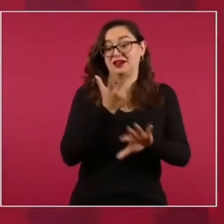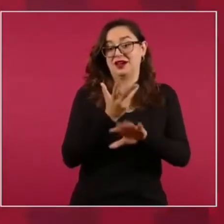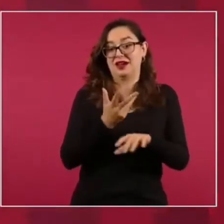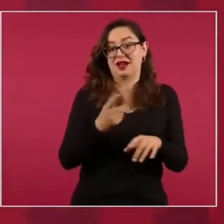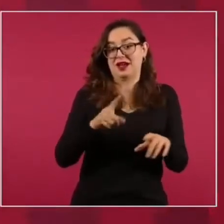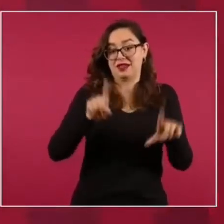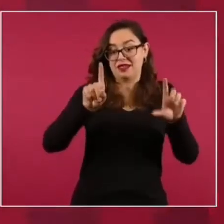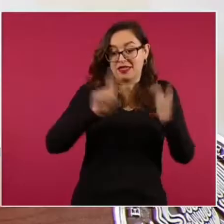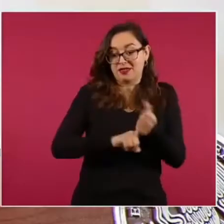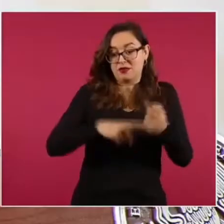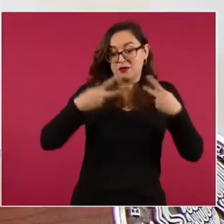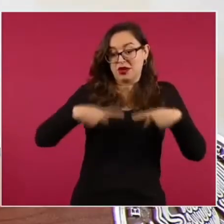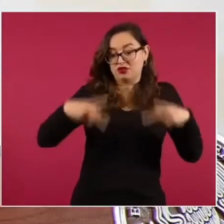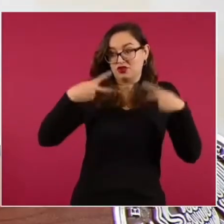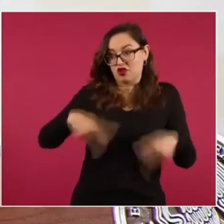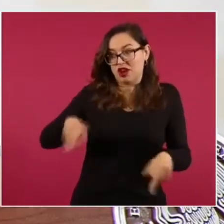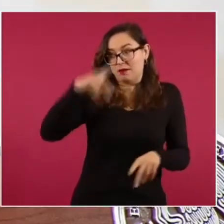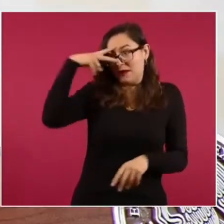no.